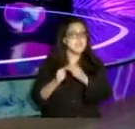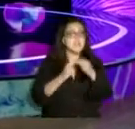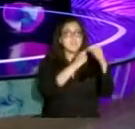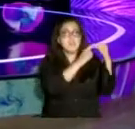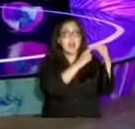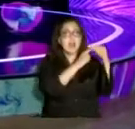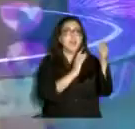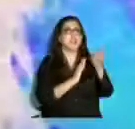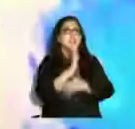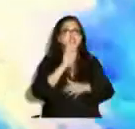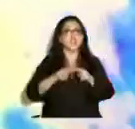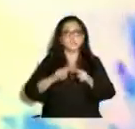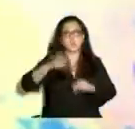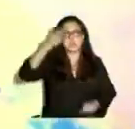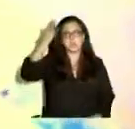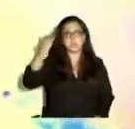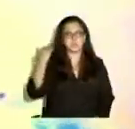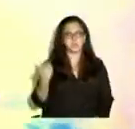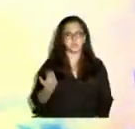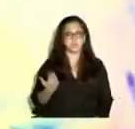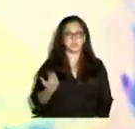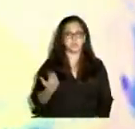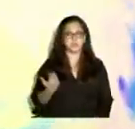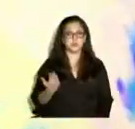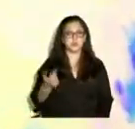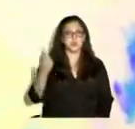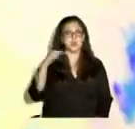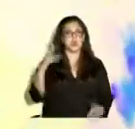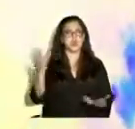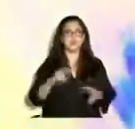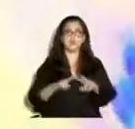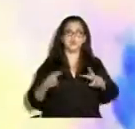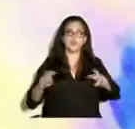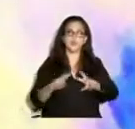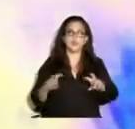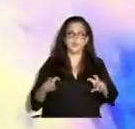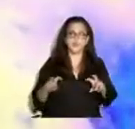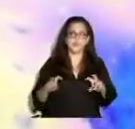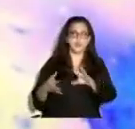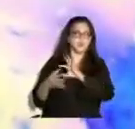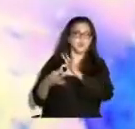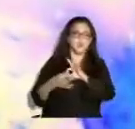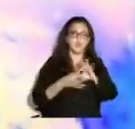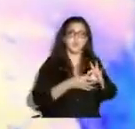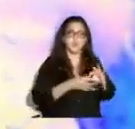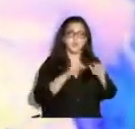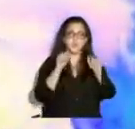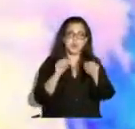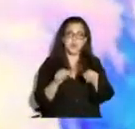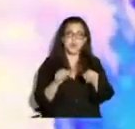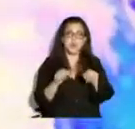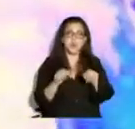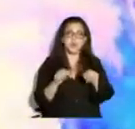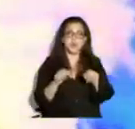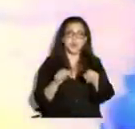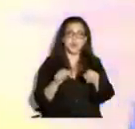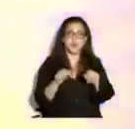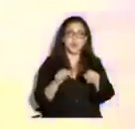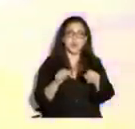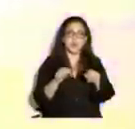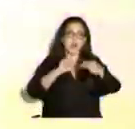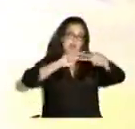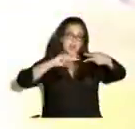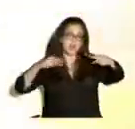los inicios. ¿Cómo se estudia las consecuencias de este mestizaje a nivel genómico? ¿Cómo se estudia en una población